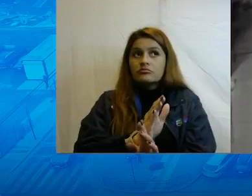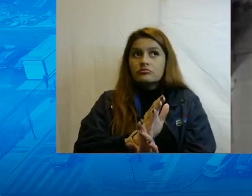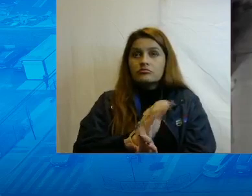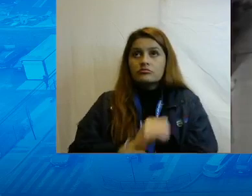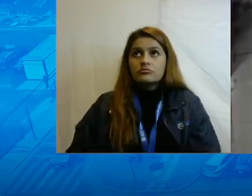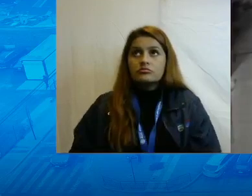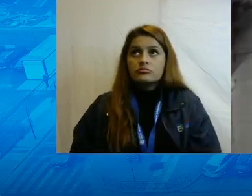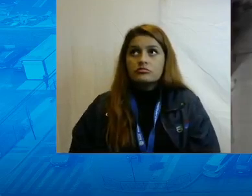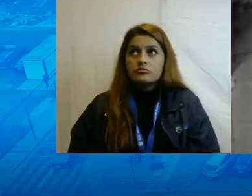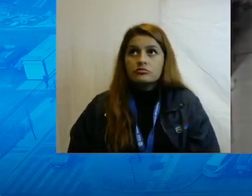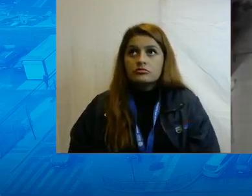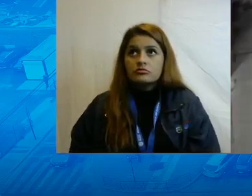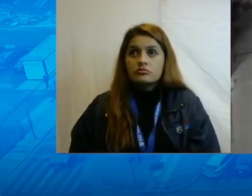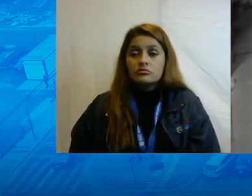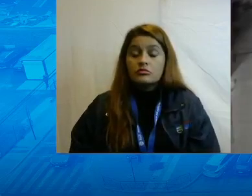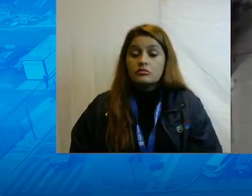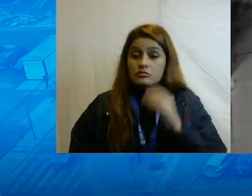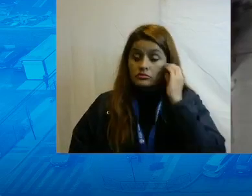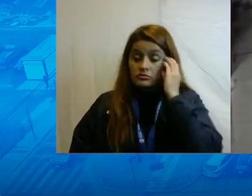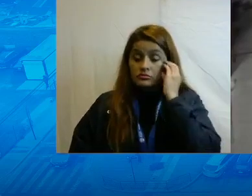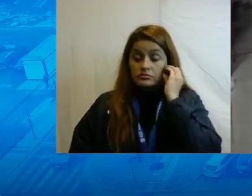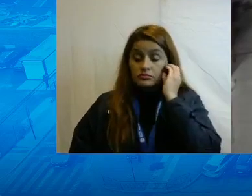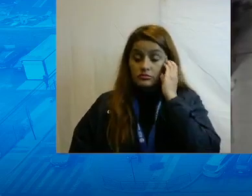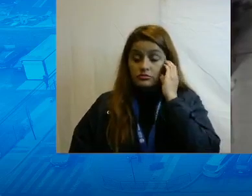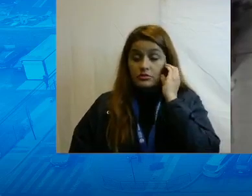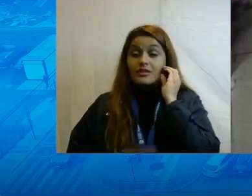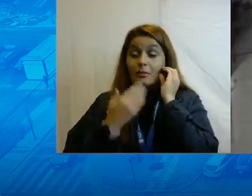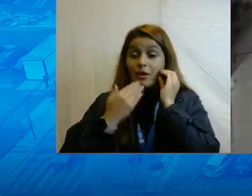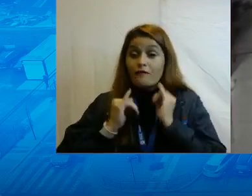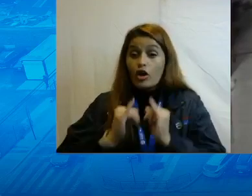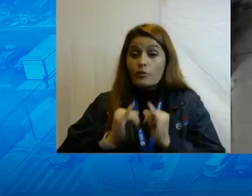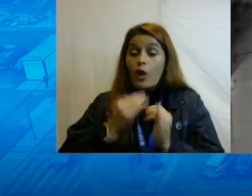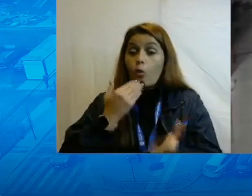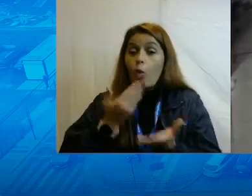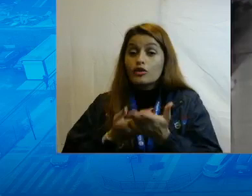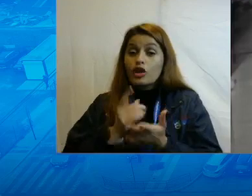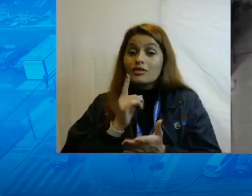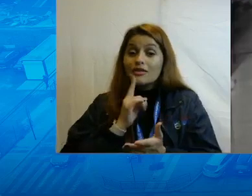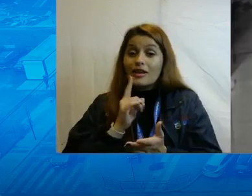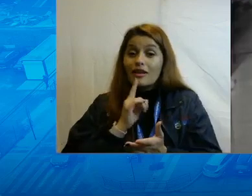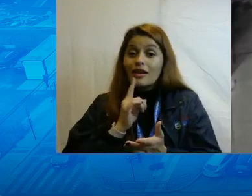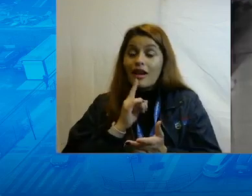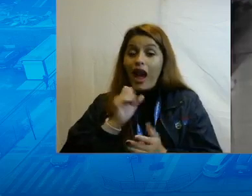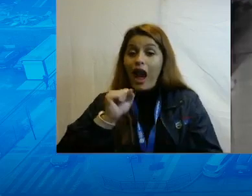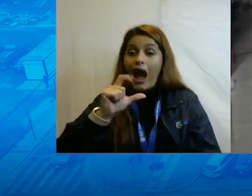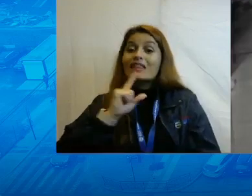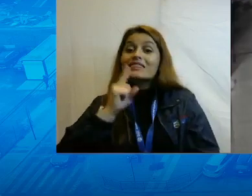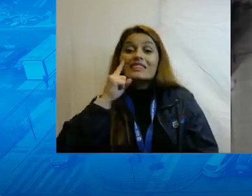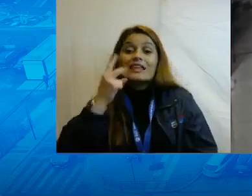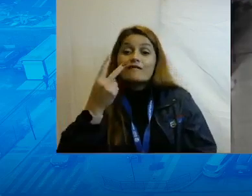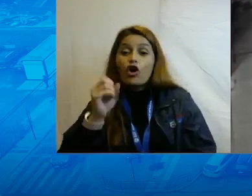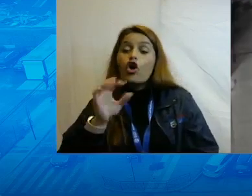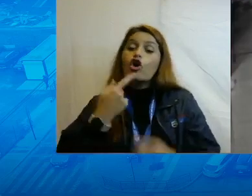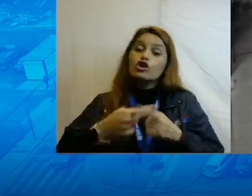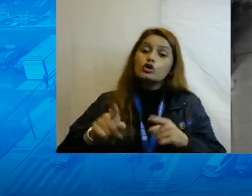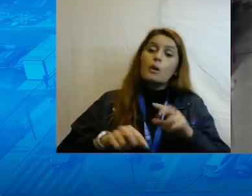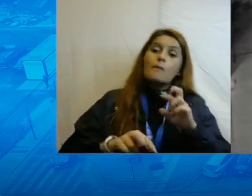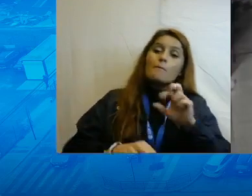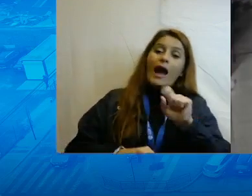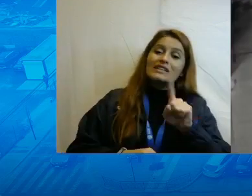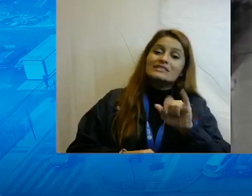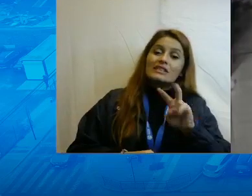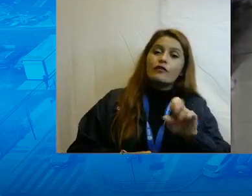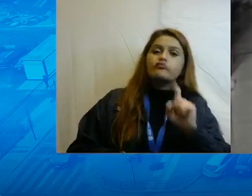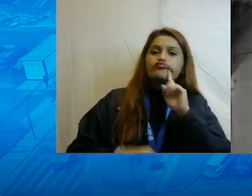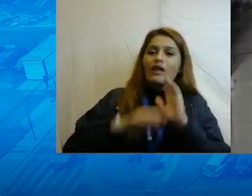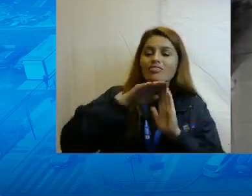de que si eso ocurre la persona pueda pagar, y también de informar cuando tengamos la información de los activos y pasivos municipales que había una disminución,